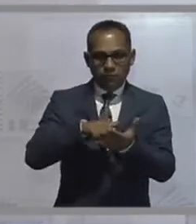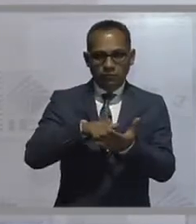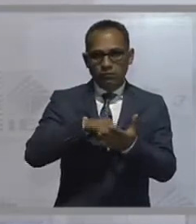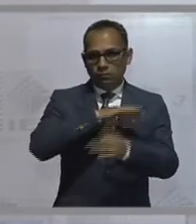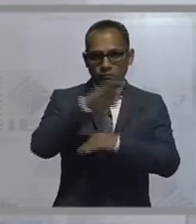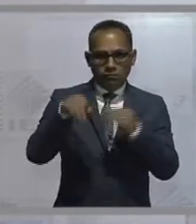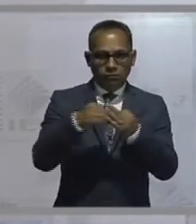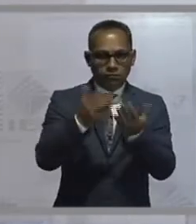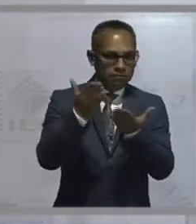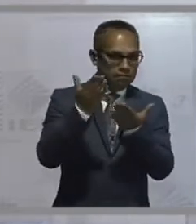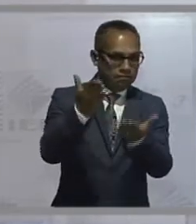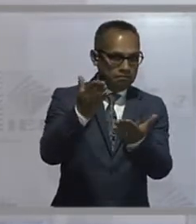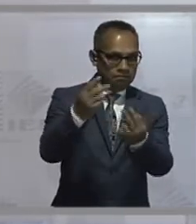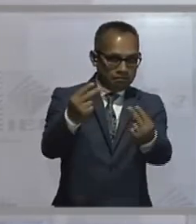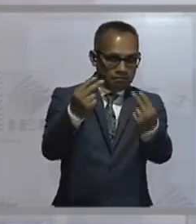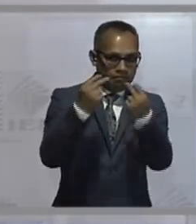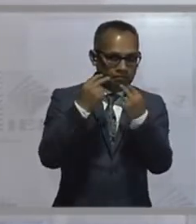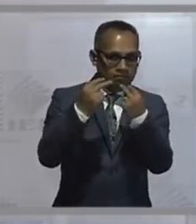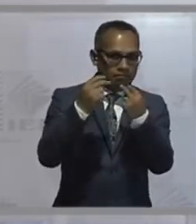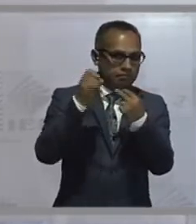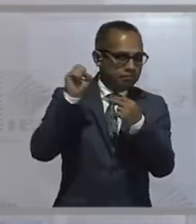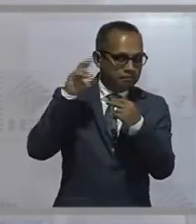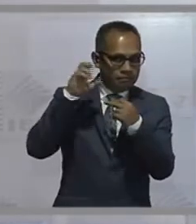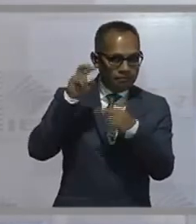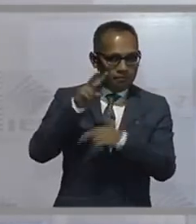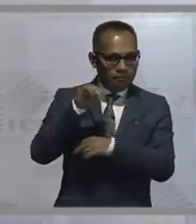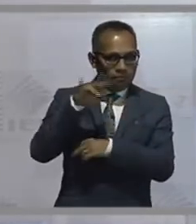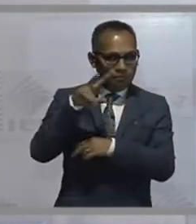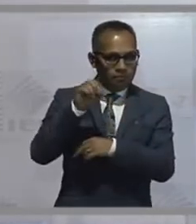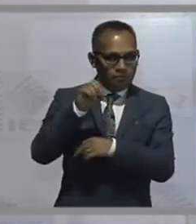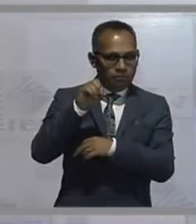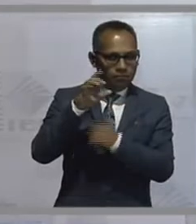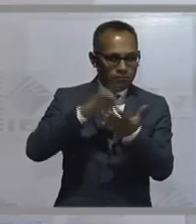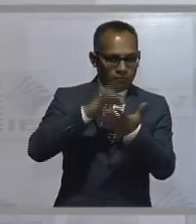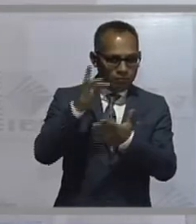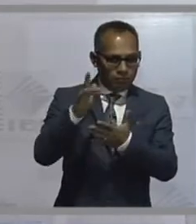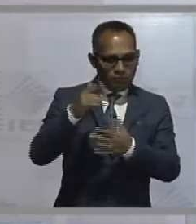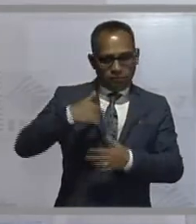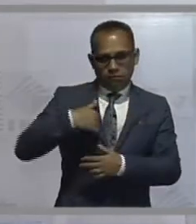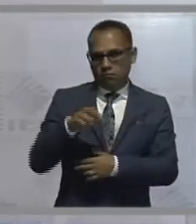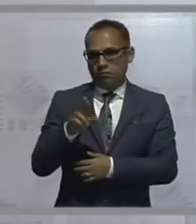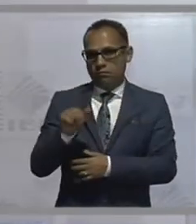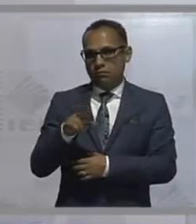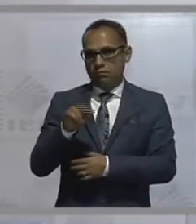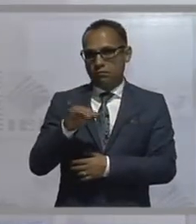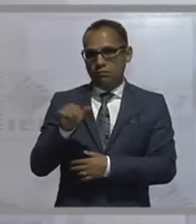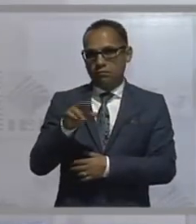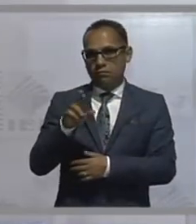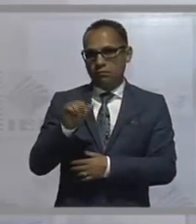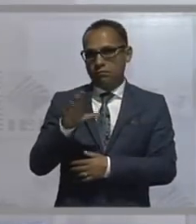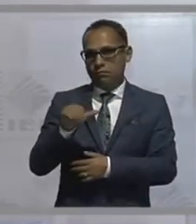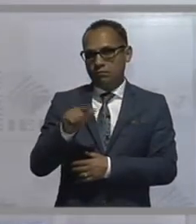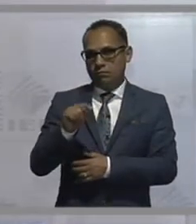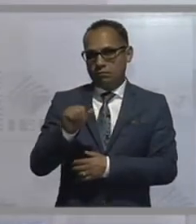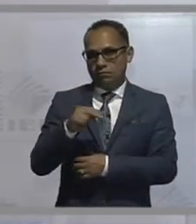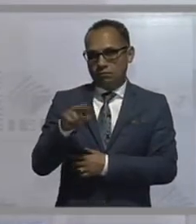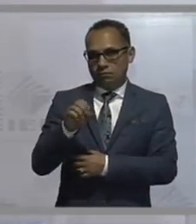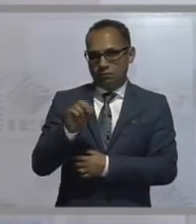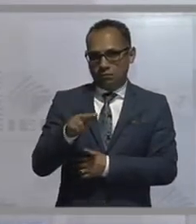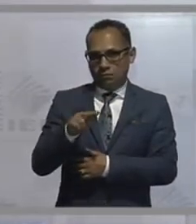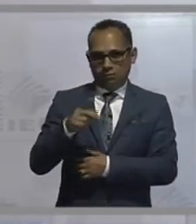ustedes que siguen en vivo nuestra transmisión mi nombre es arnulfo xaus castañón y con gusto los acompaña en este día